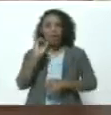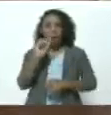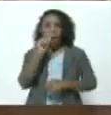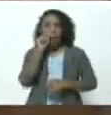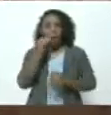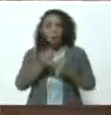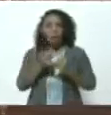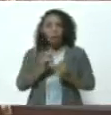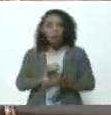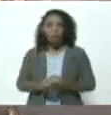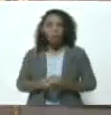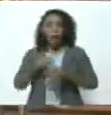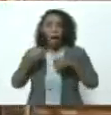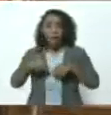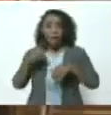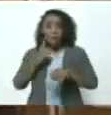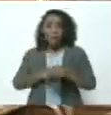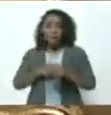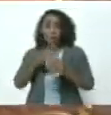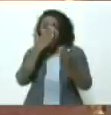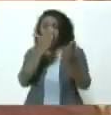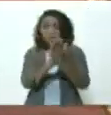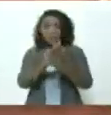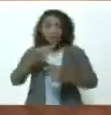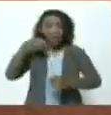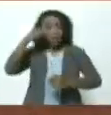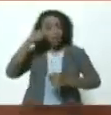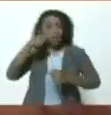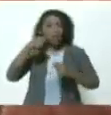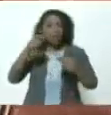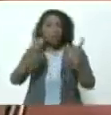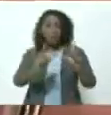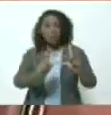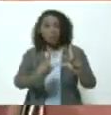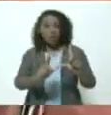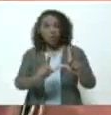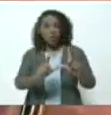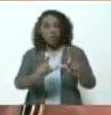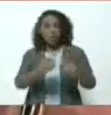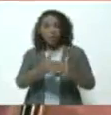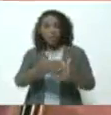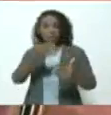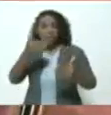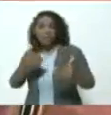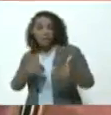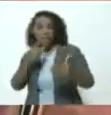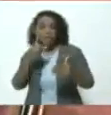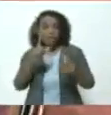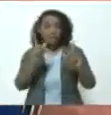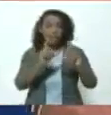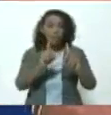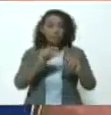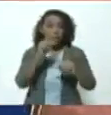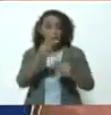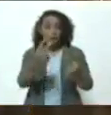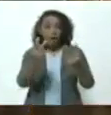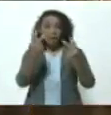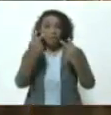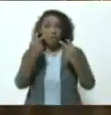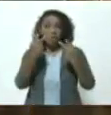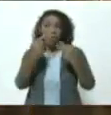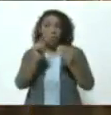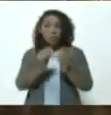Estar en este momento frente a las cámaras de televisión y detrás de esas cámaras de televisión, saber que te está viendo